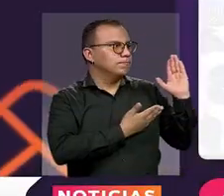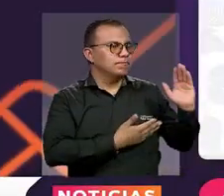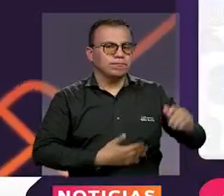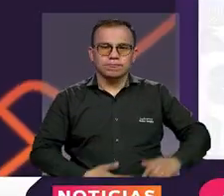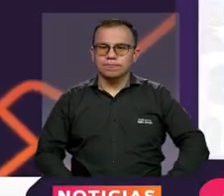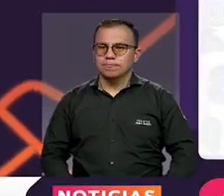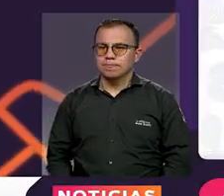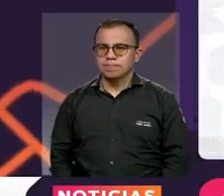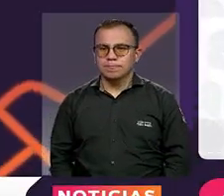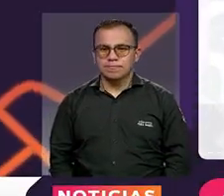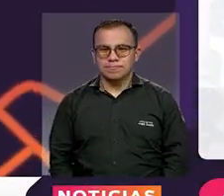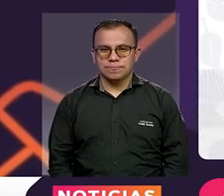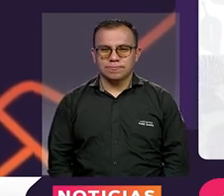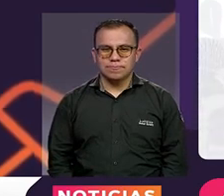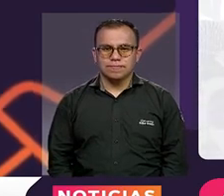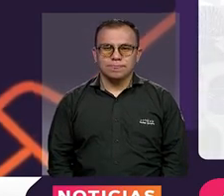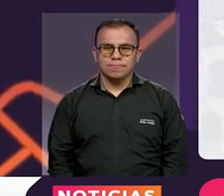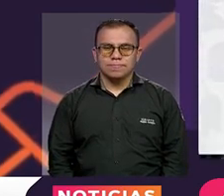web